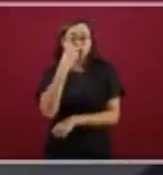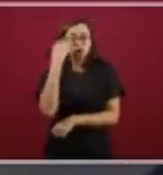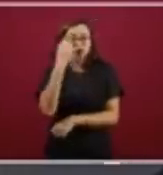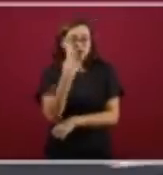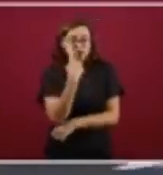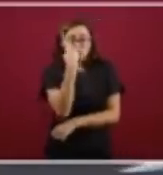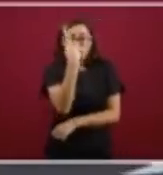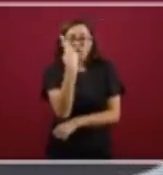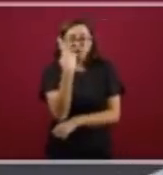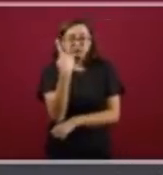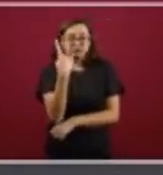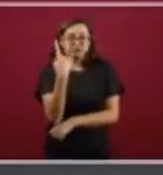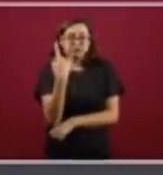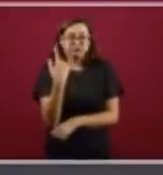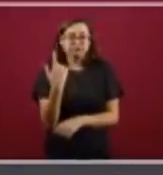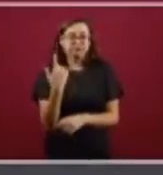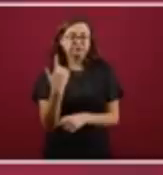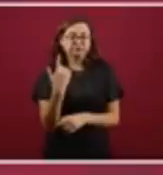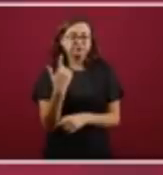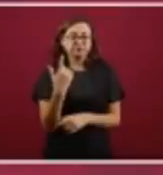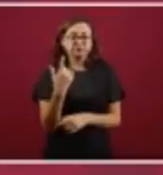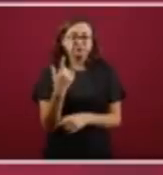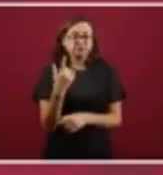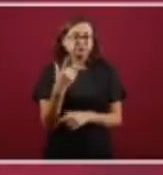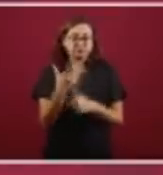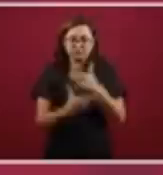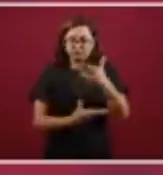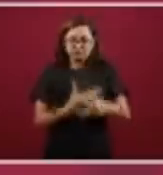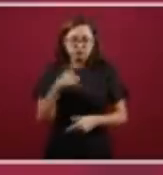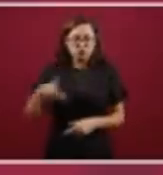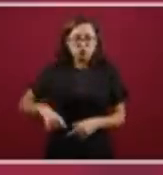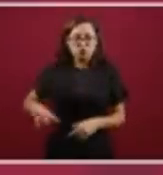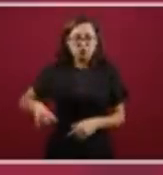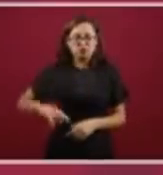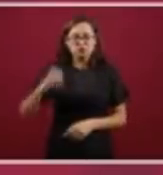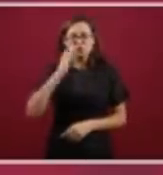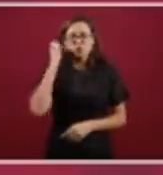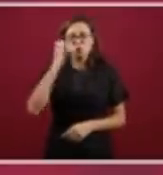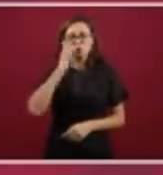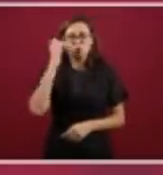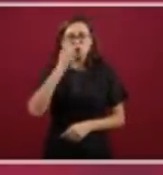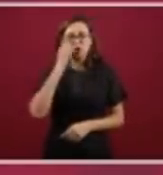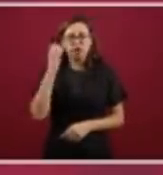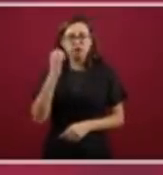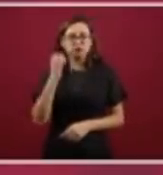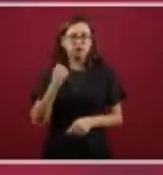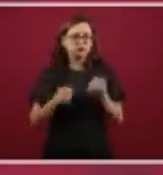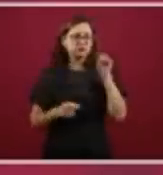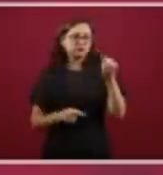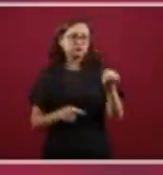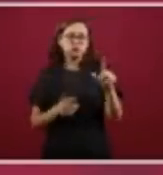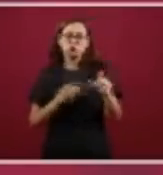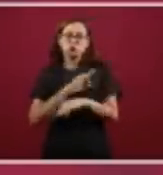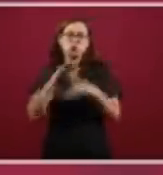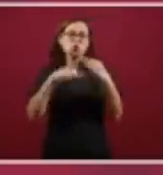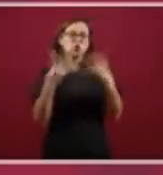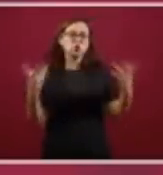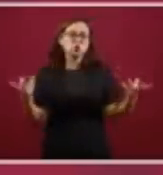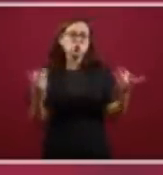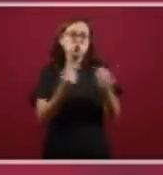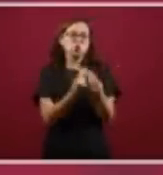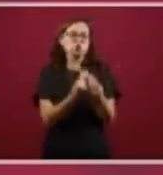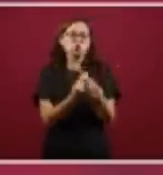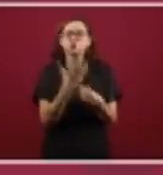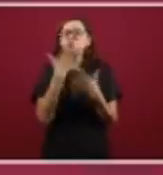institución gubernamental, el único servicio que tienen, es multigrado. Ahí no